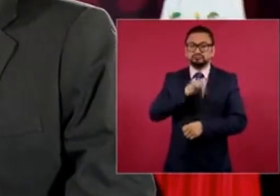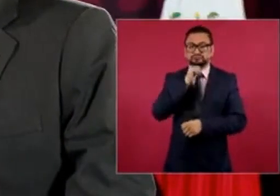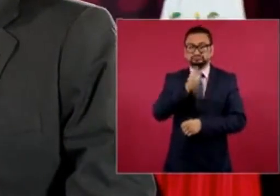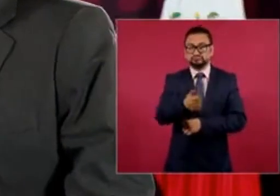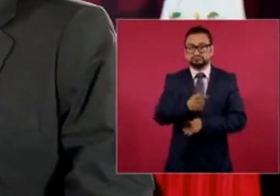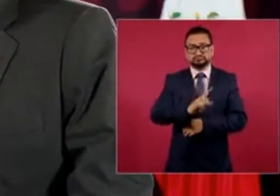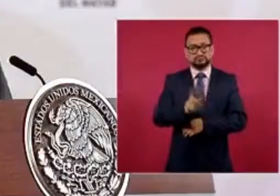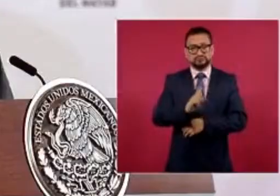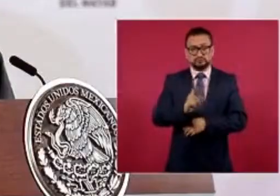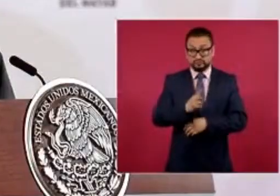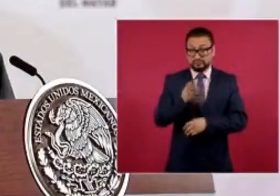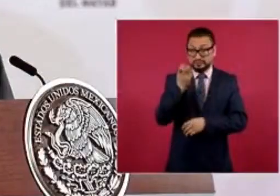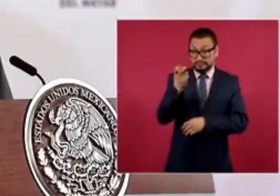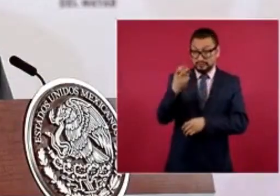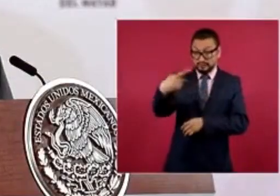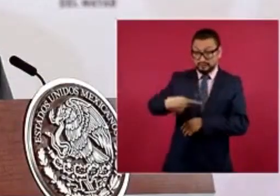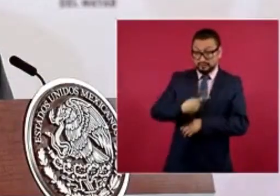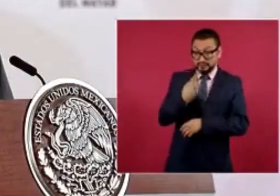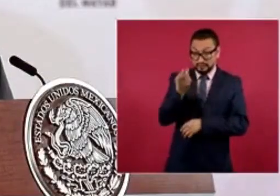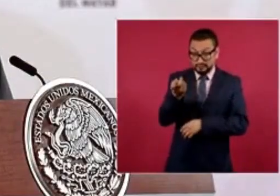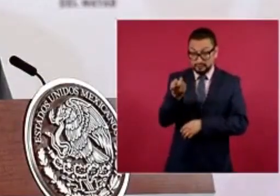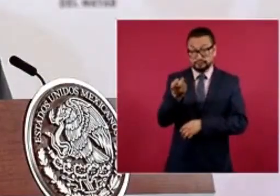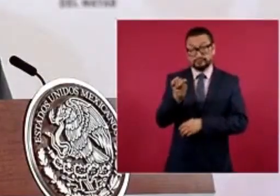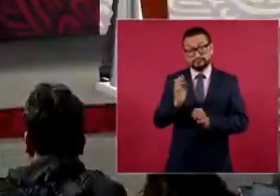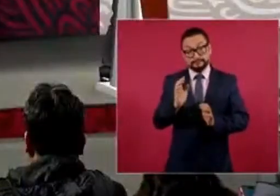Si esa es tu pregunta.